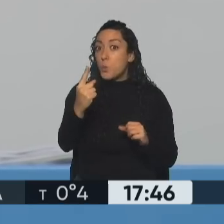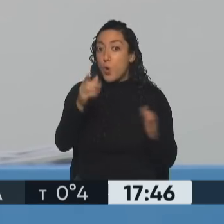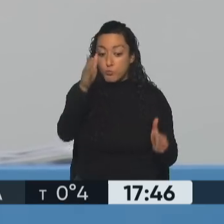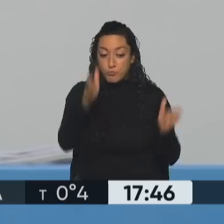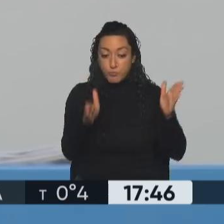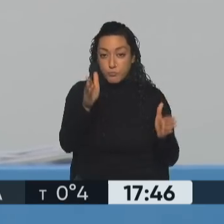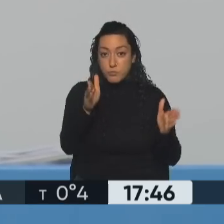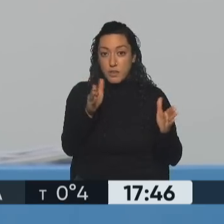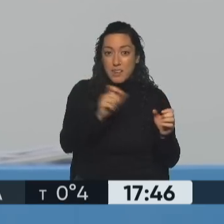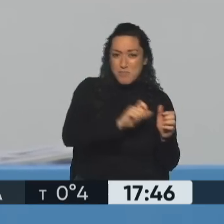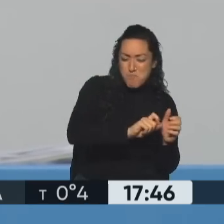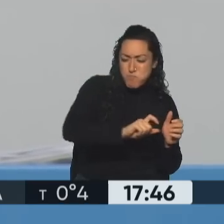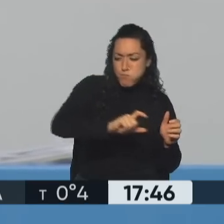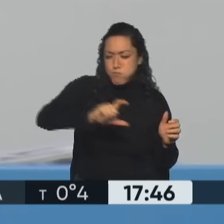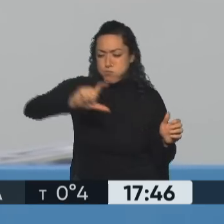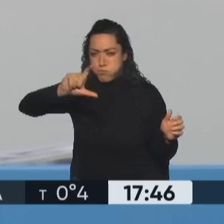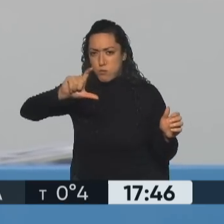fue un crecimiento del